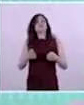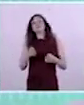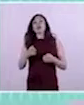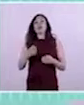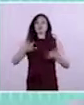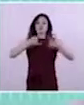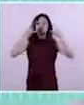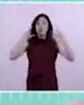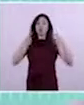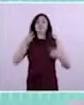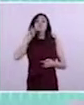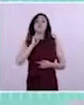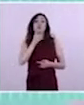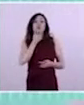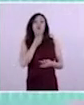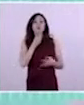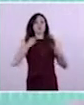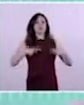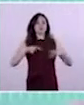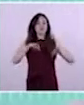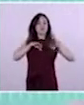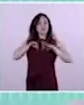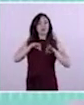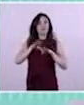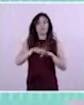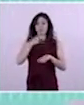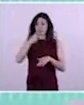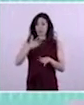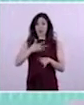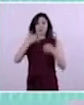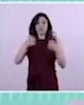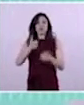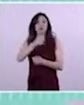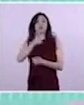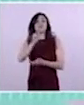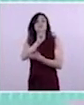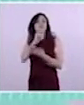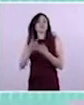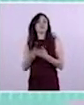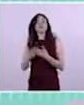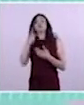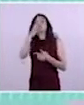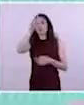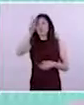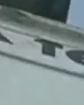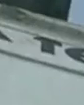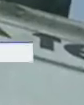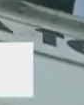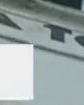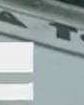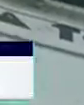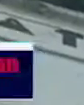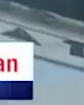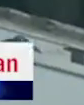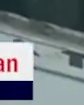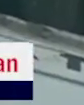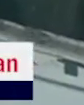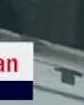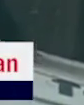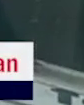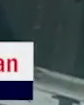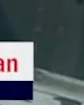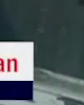las y los servidores públicos que con su labor hacen de cada proyecto una realidad por eso quiero la alcaldesa refirió